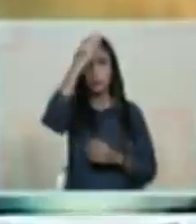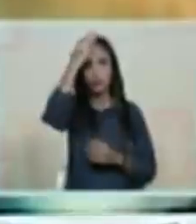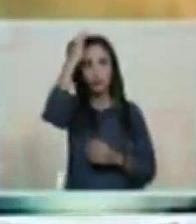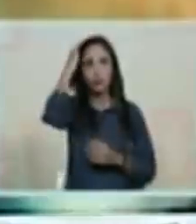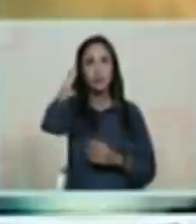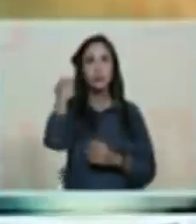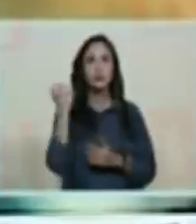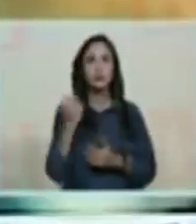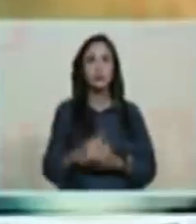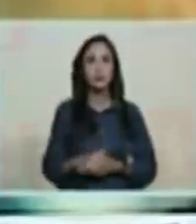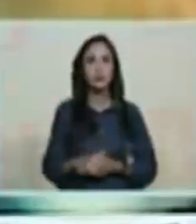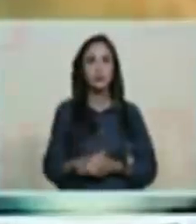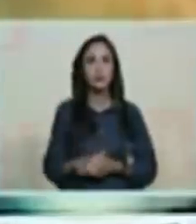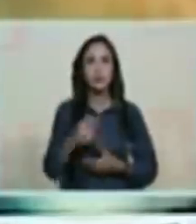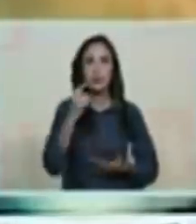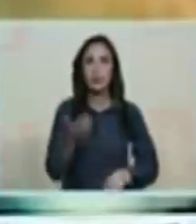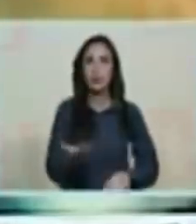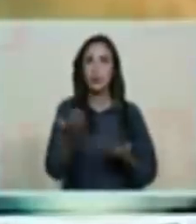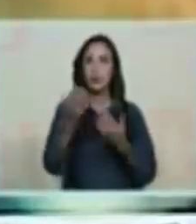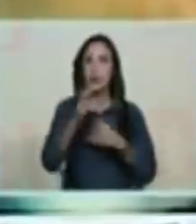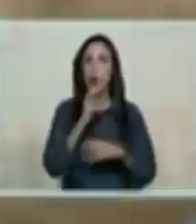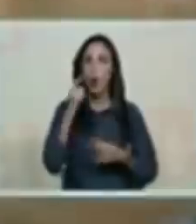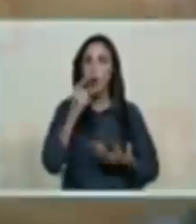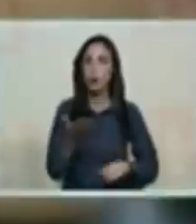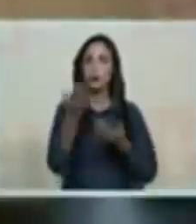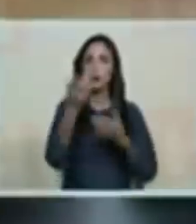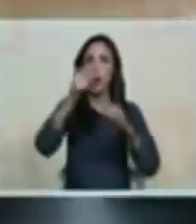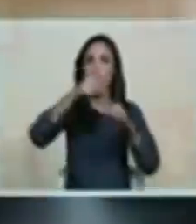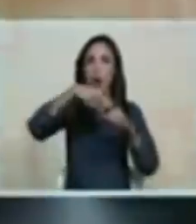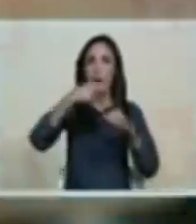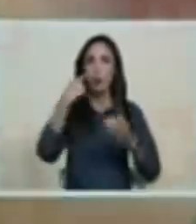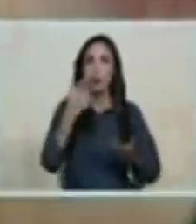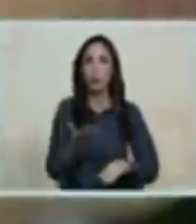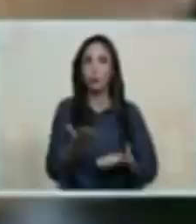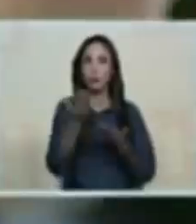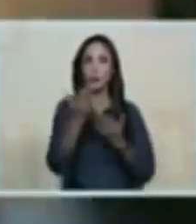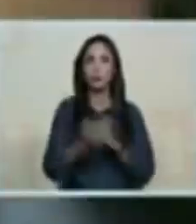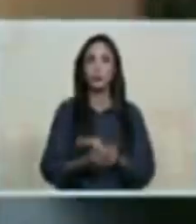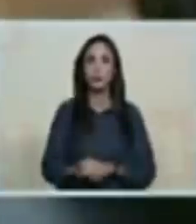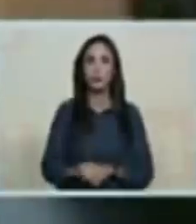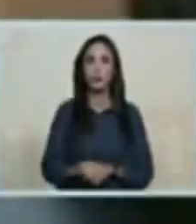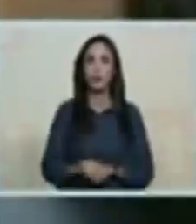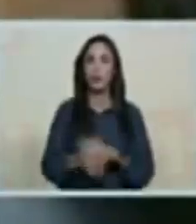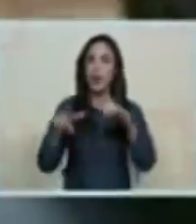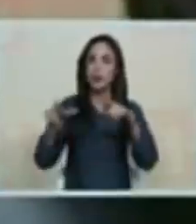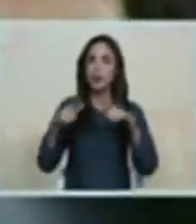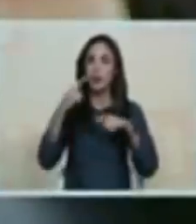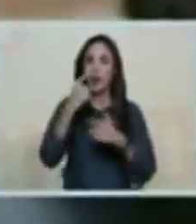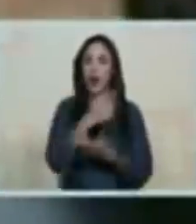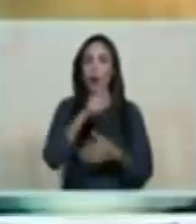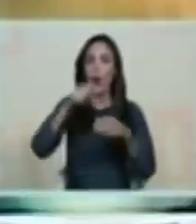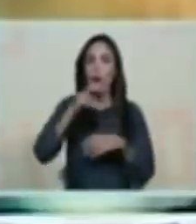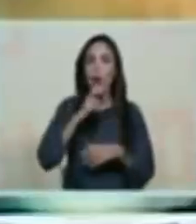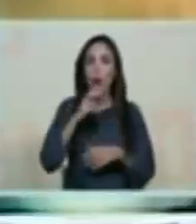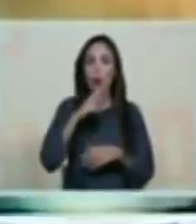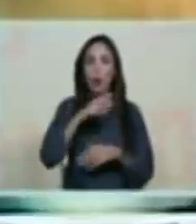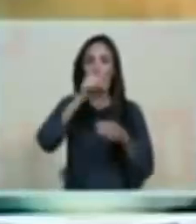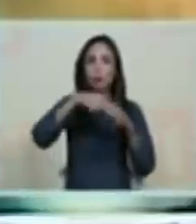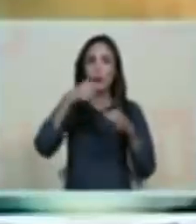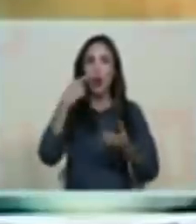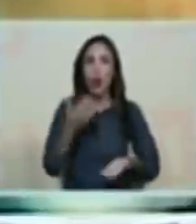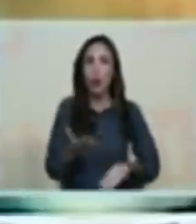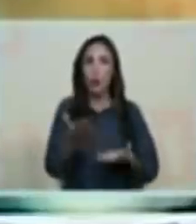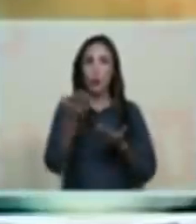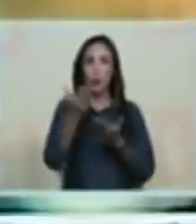El petro es la criptomoneda que emite el gobierno y, según la información oficial, está respaldada por reservas de petróleo, oro, hierro y